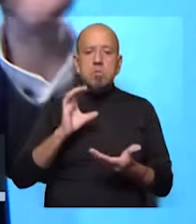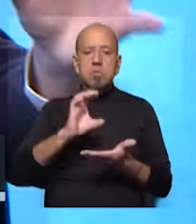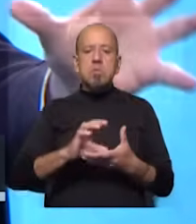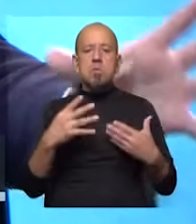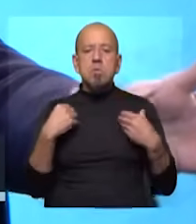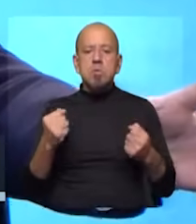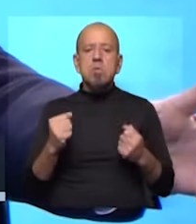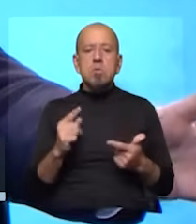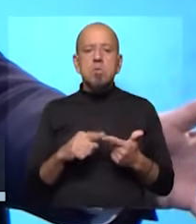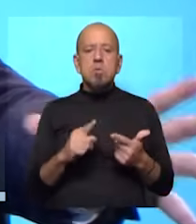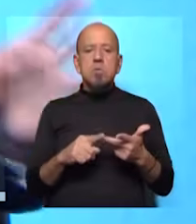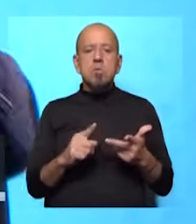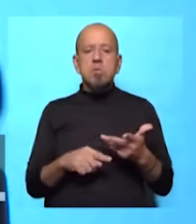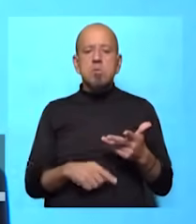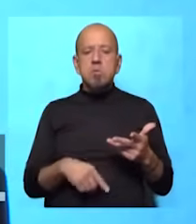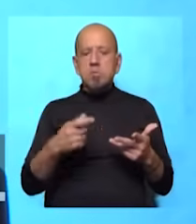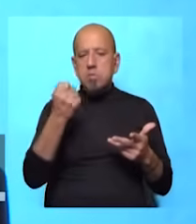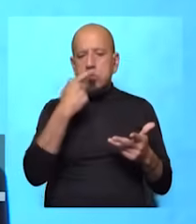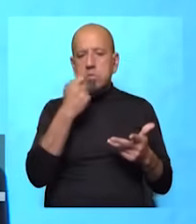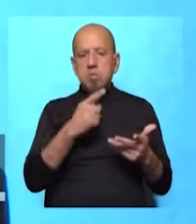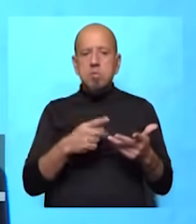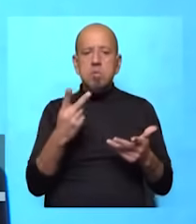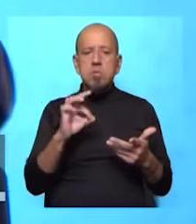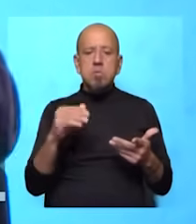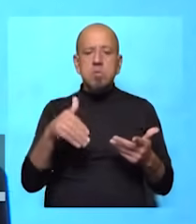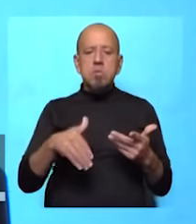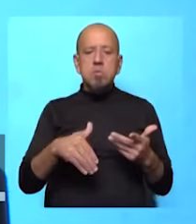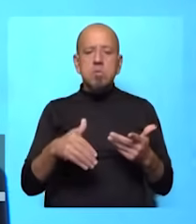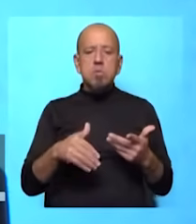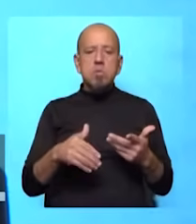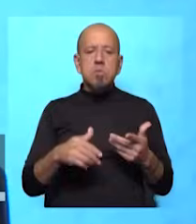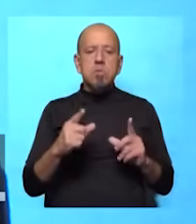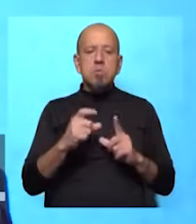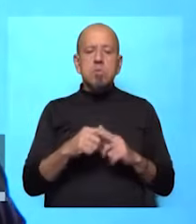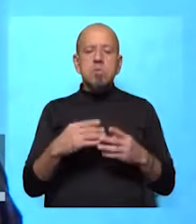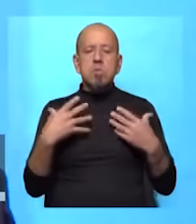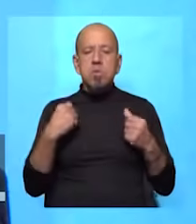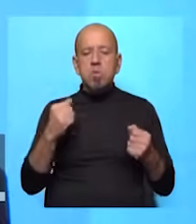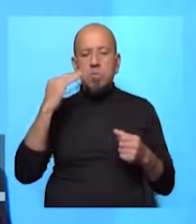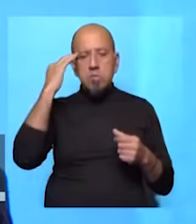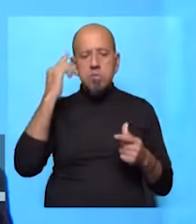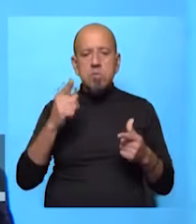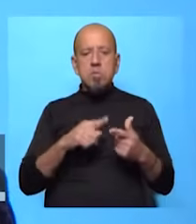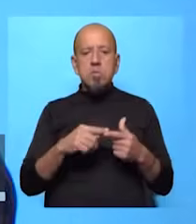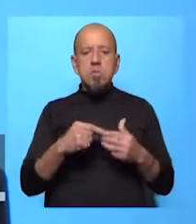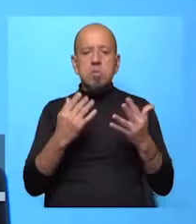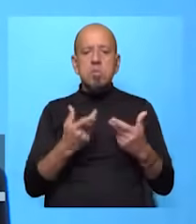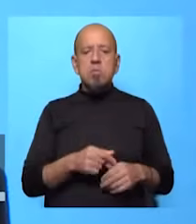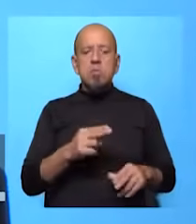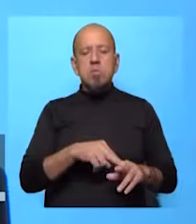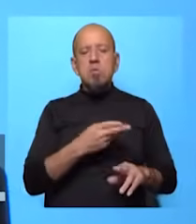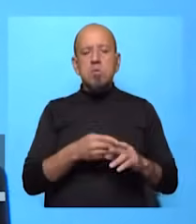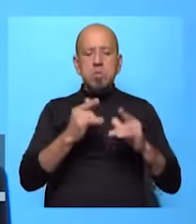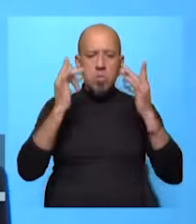eh lo que se invirtió en medicamentos 20 millones de dólares para Salud Mental y adicciones destacó algunos aspectos de la transformación educativa